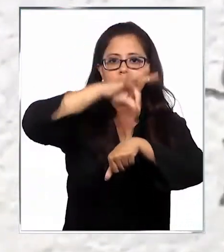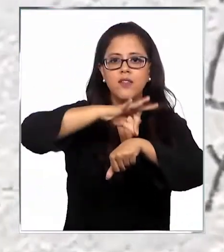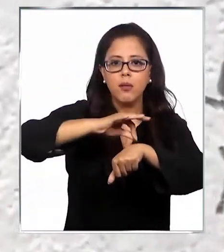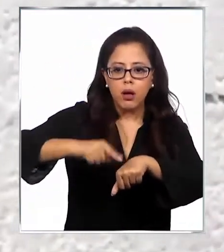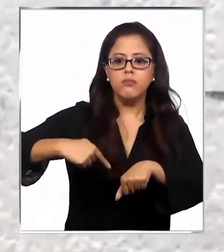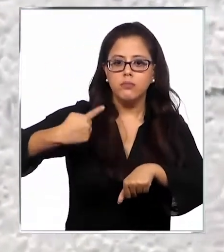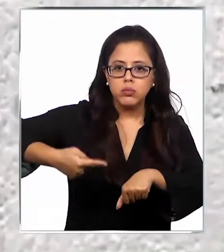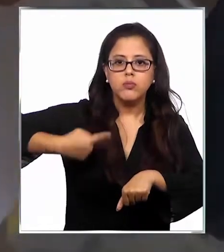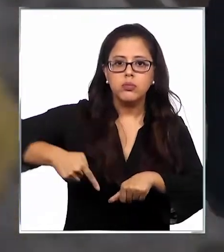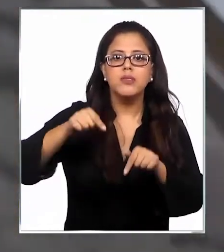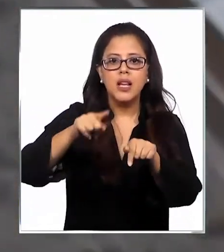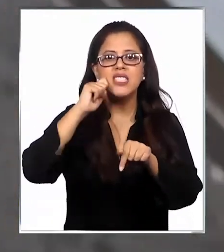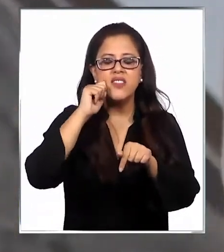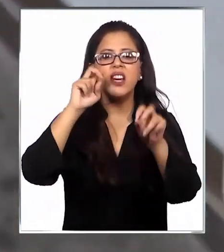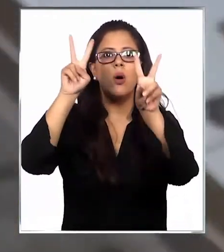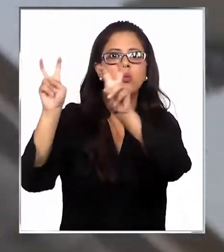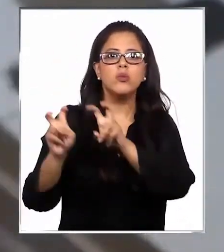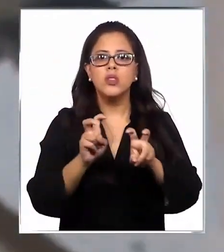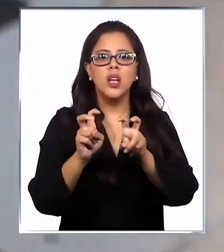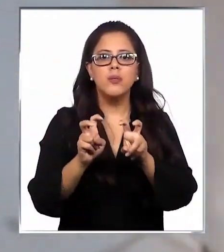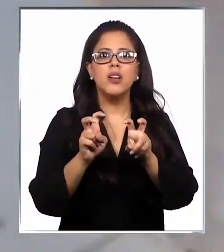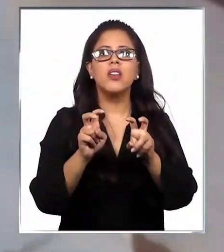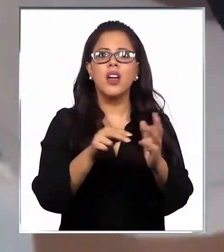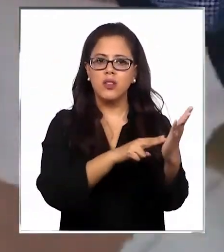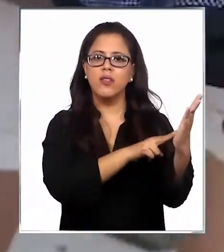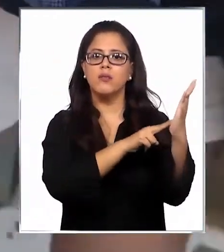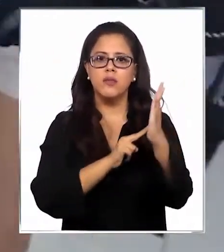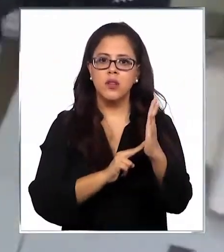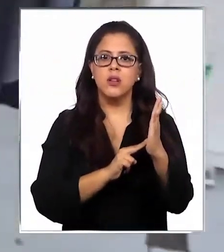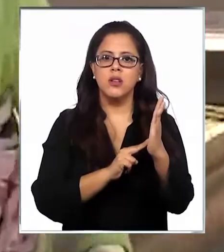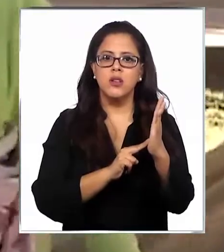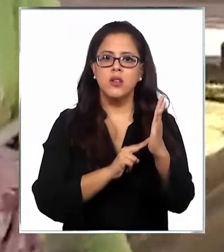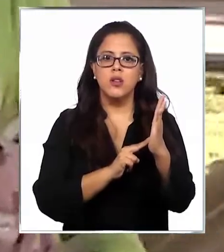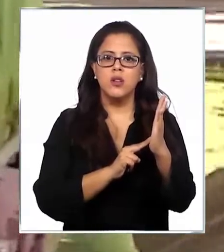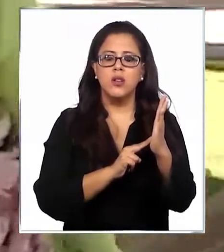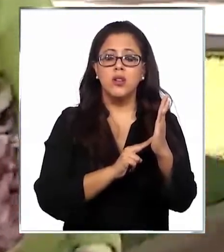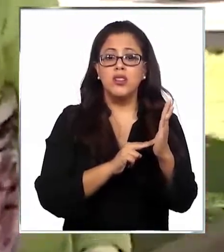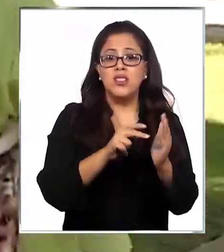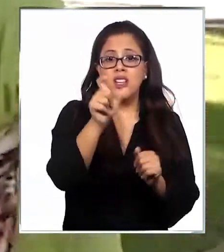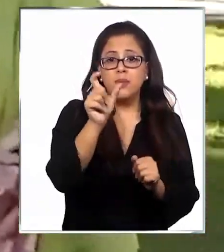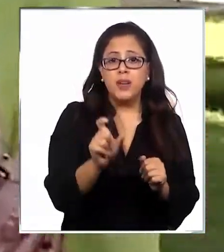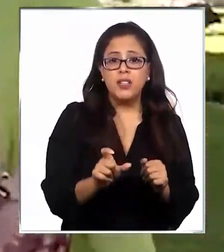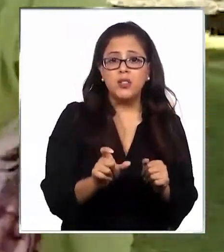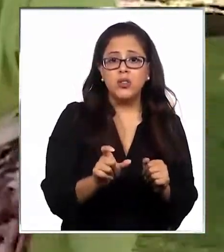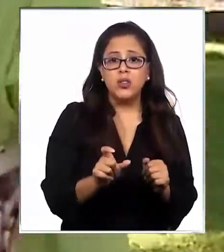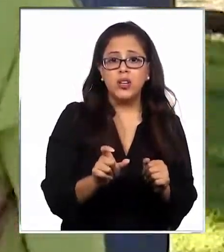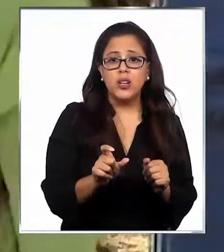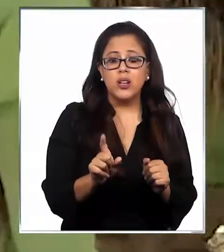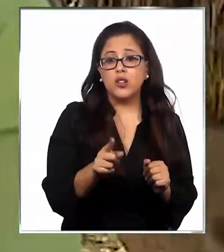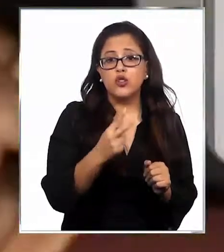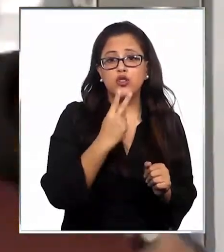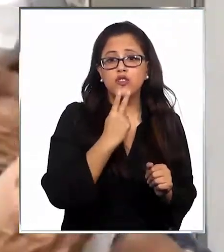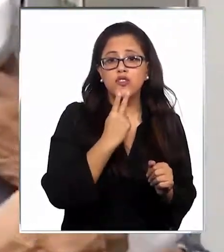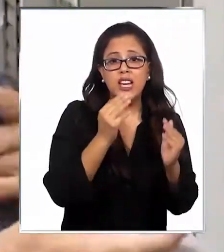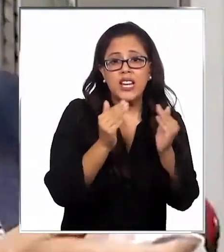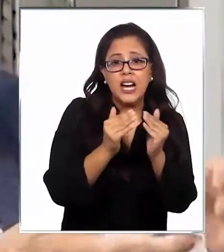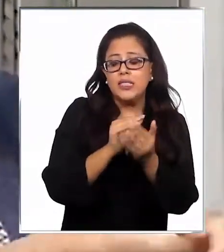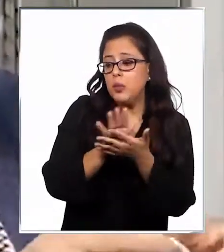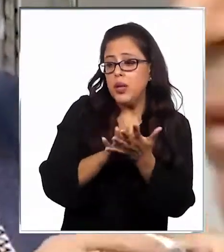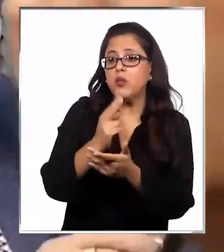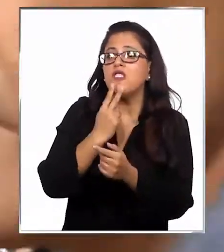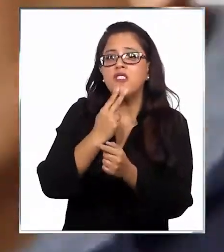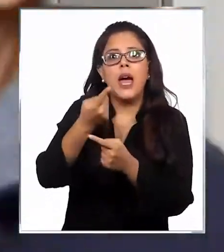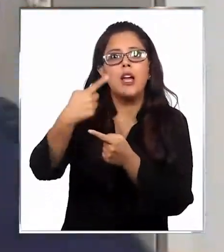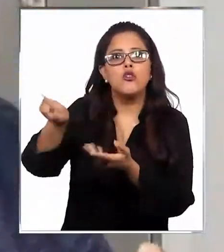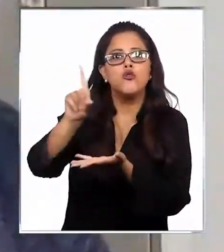hay un escenario que el contexto nos va a ir dando luz. Si esa persona no vivía en su casa y estaba institucionalizada, o sea, vivía en un hogar, en